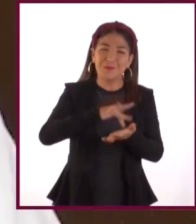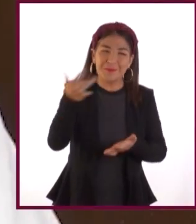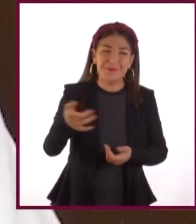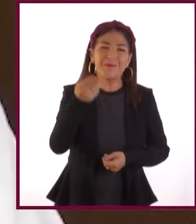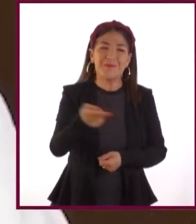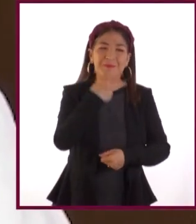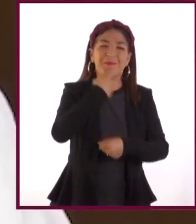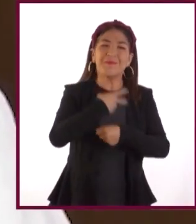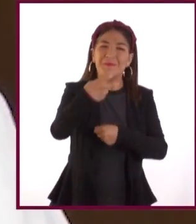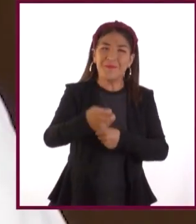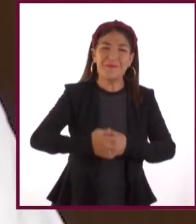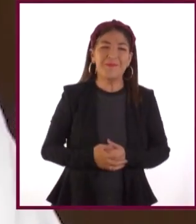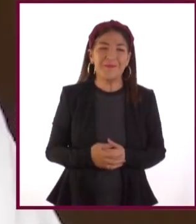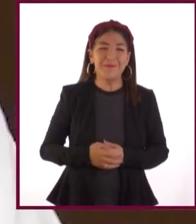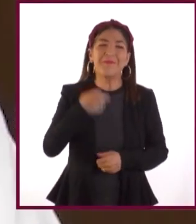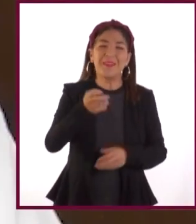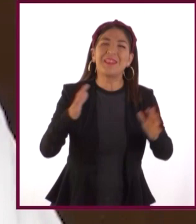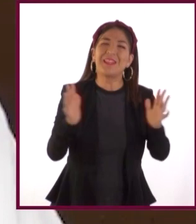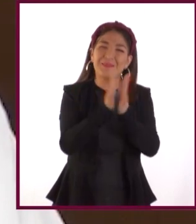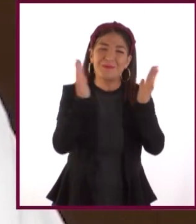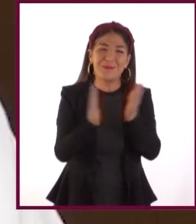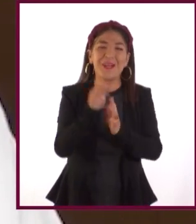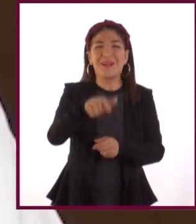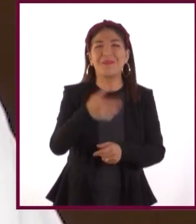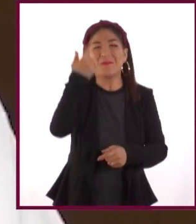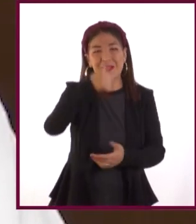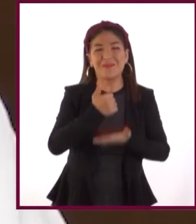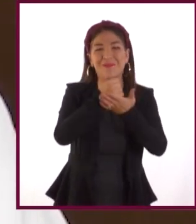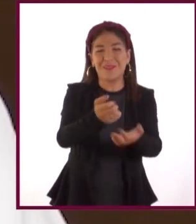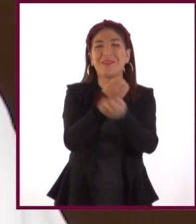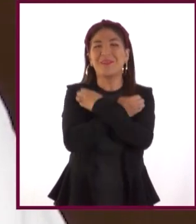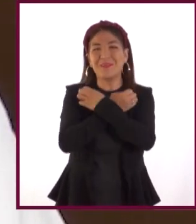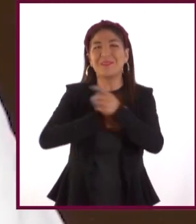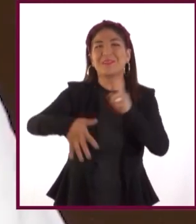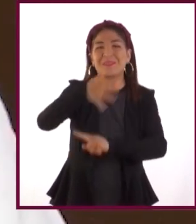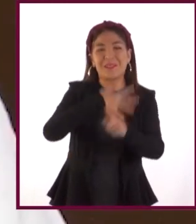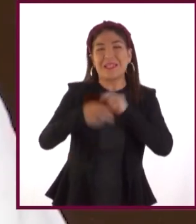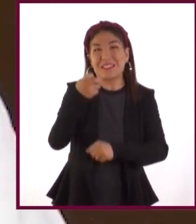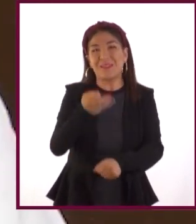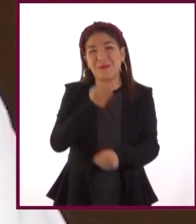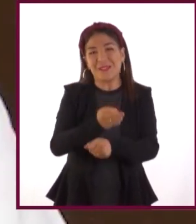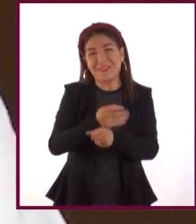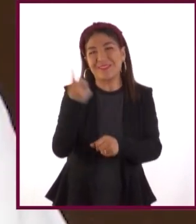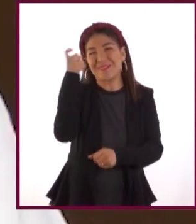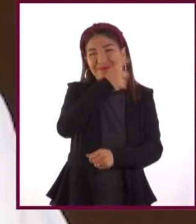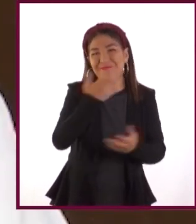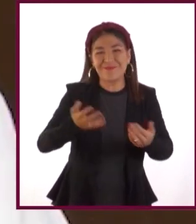Pinto, que es profesor e investigador de tiempo completo en la Facultad de Ciencias Físico-Matemáticas de la